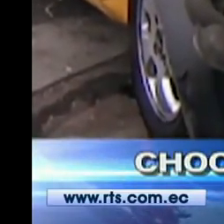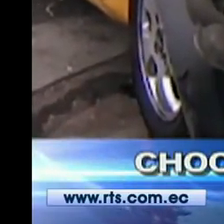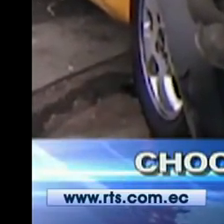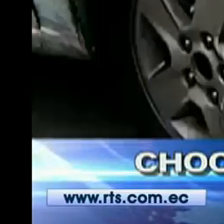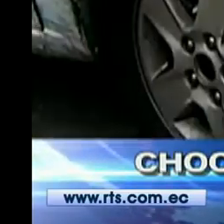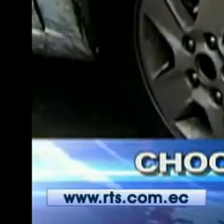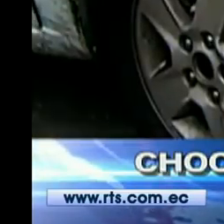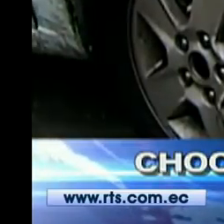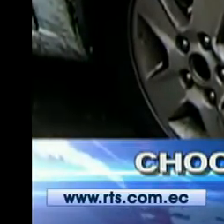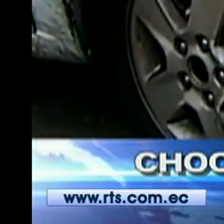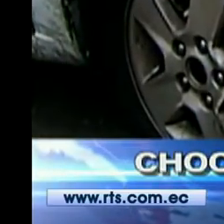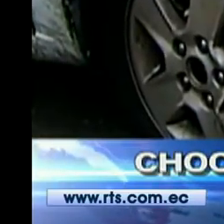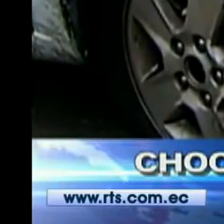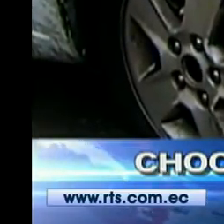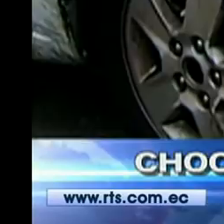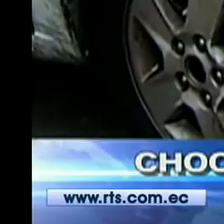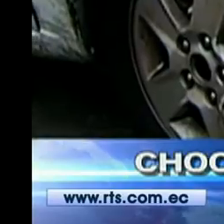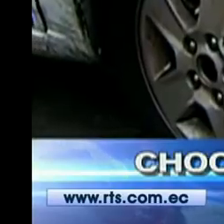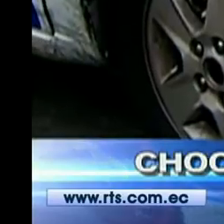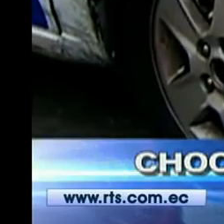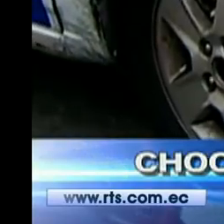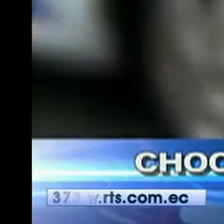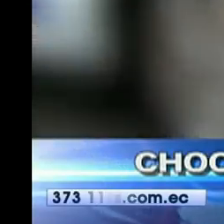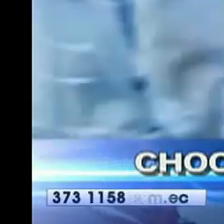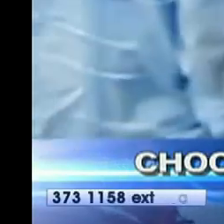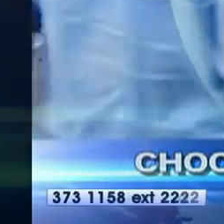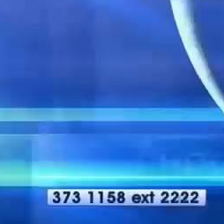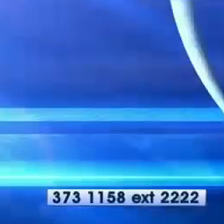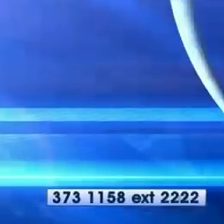en Guayaquil.